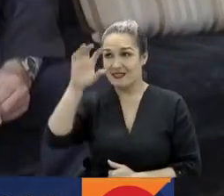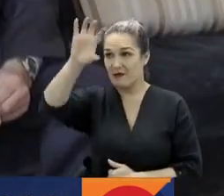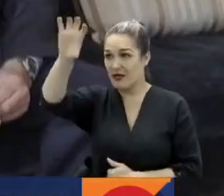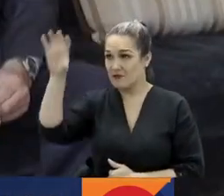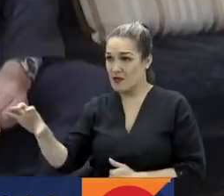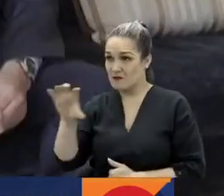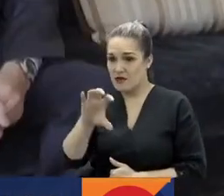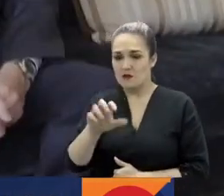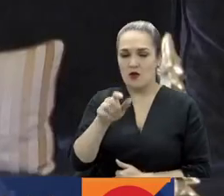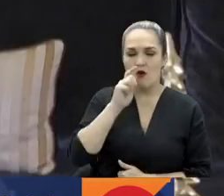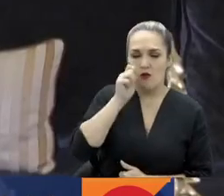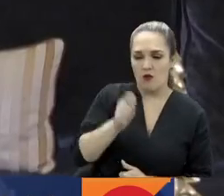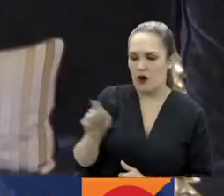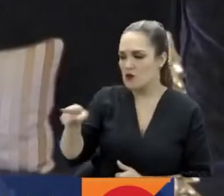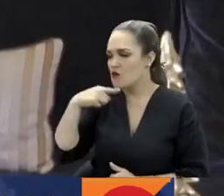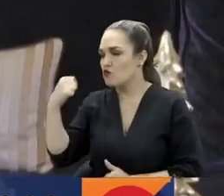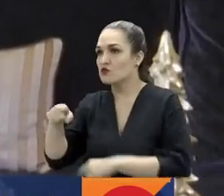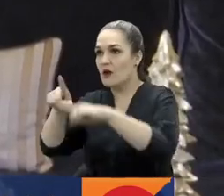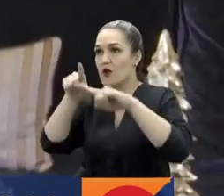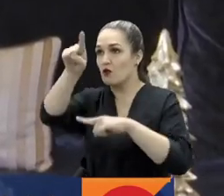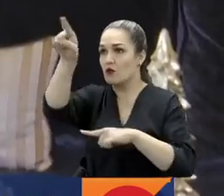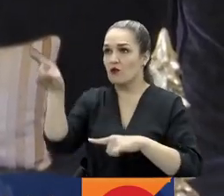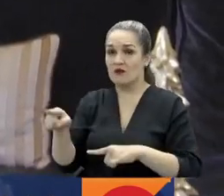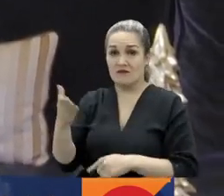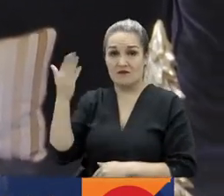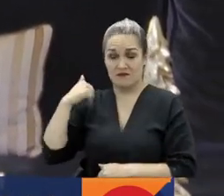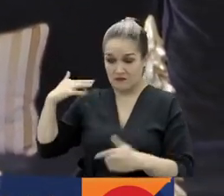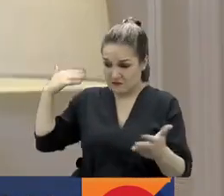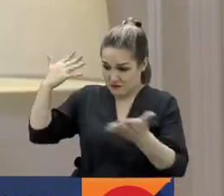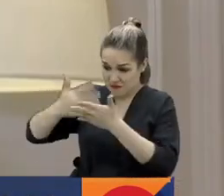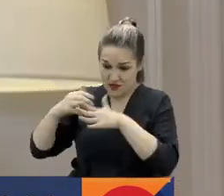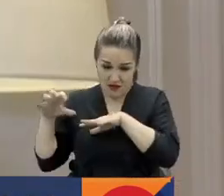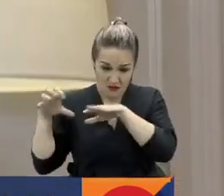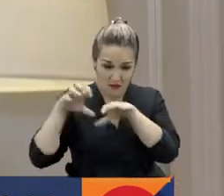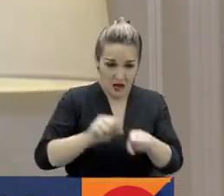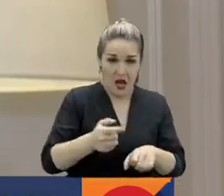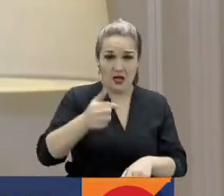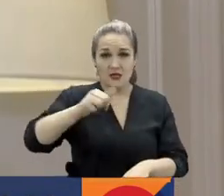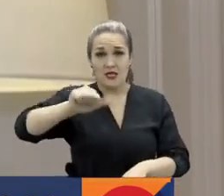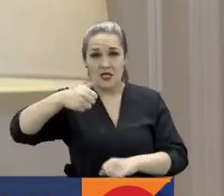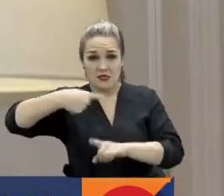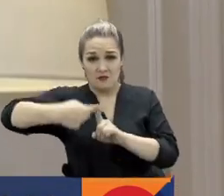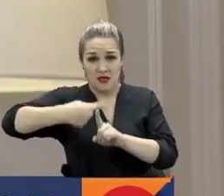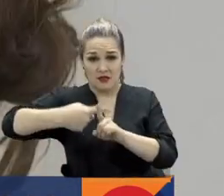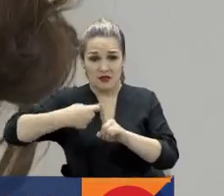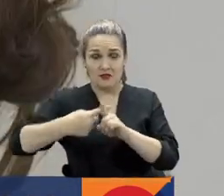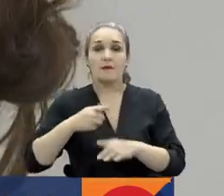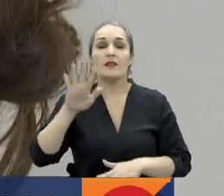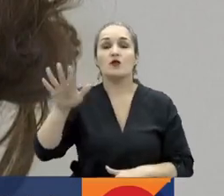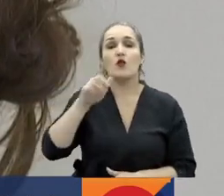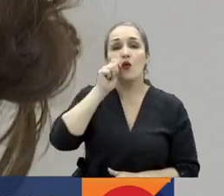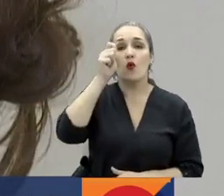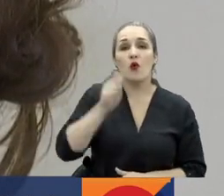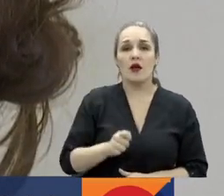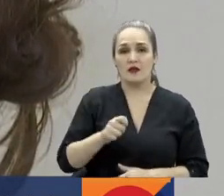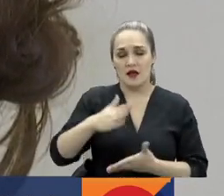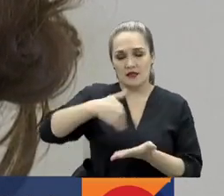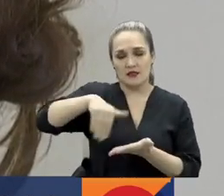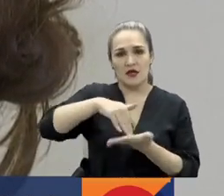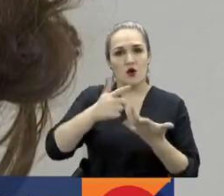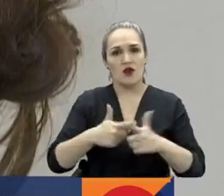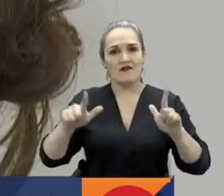por cumplir diez meses desde que las tropas rusas invadieron territorio ucraniano uno de los ganadores es el centro de libertades civiles de Ucrania creado en 2007 que